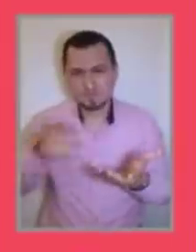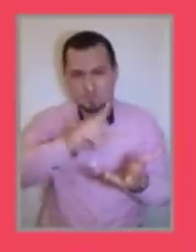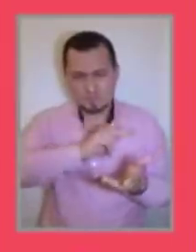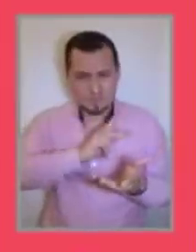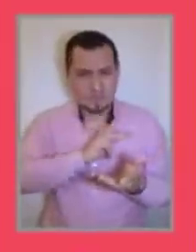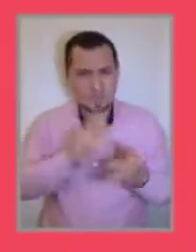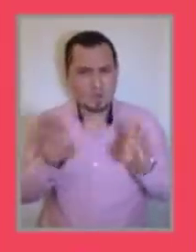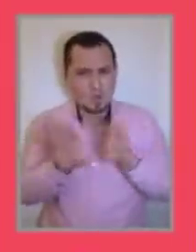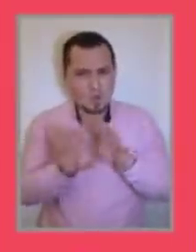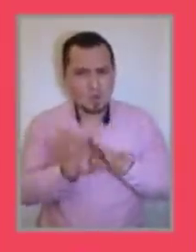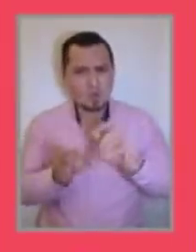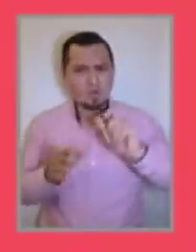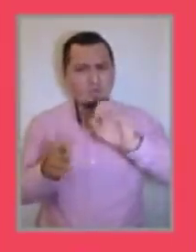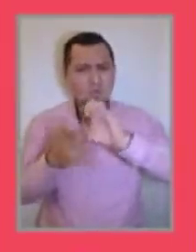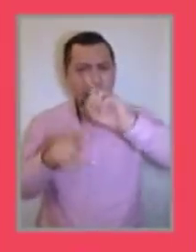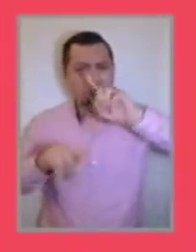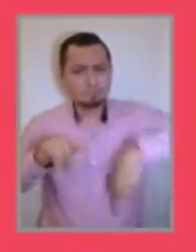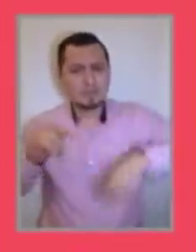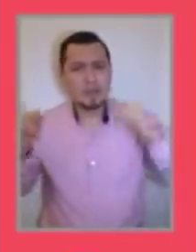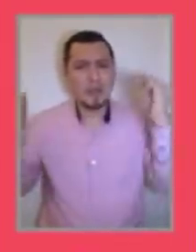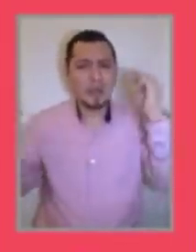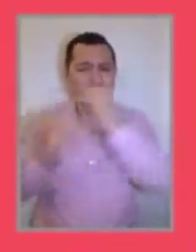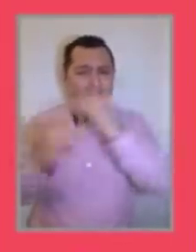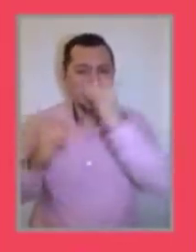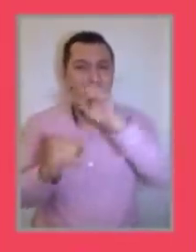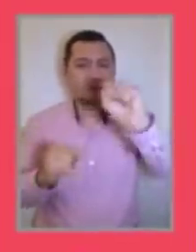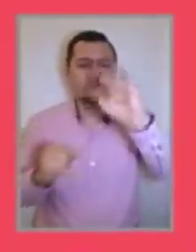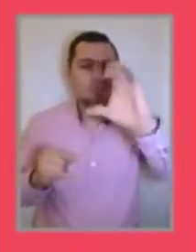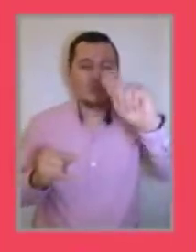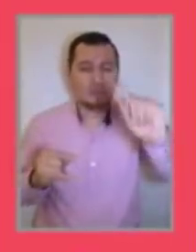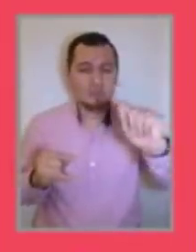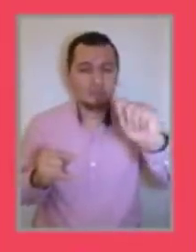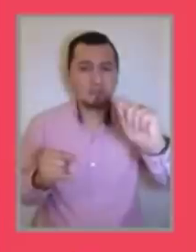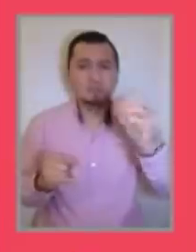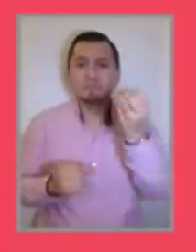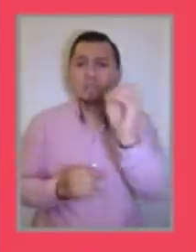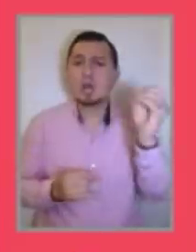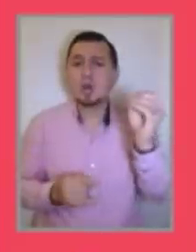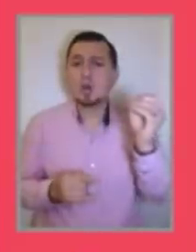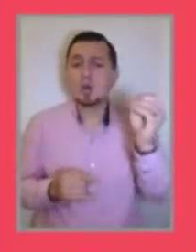qué las partidas de mantenimiento carretero de la Secretaría de Comunicaciones y Transportes están en ceros.